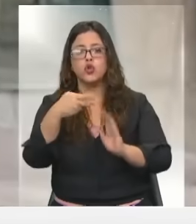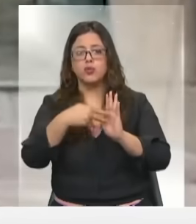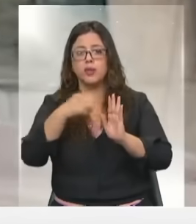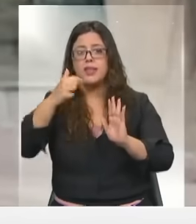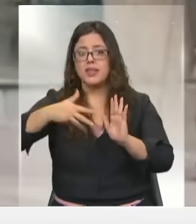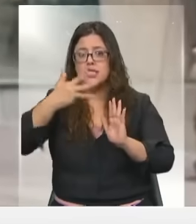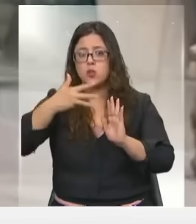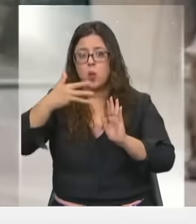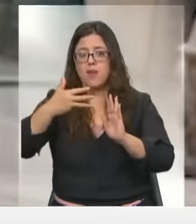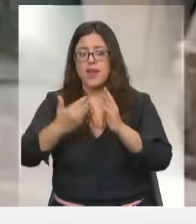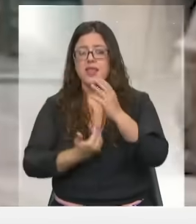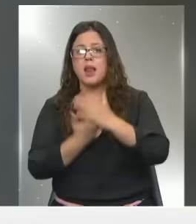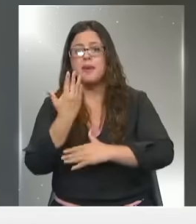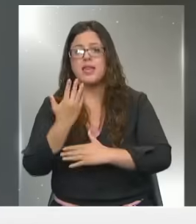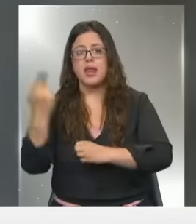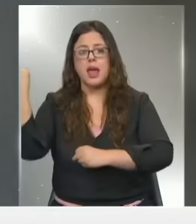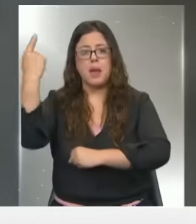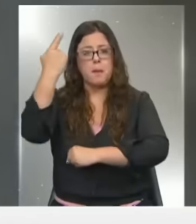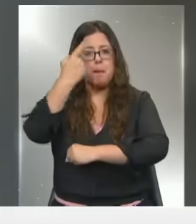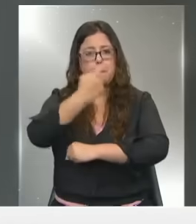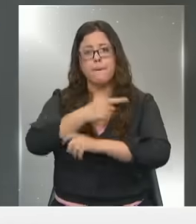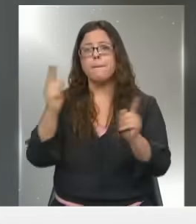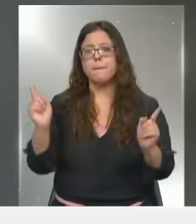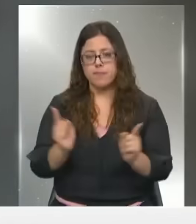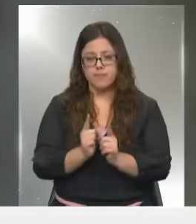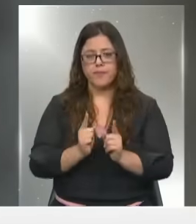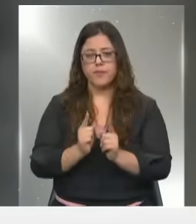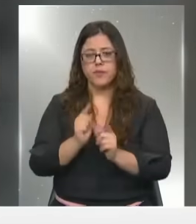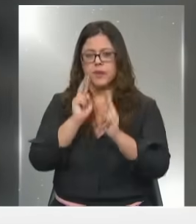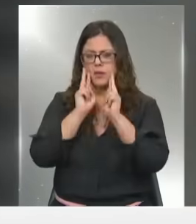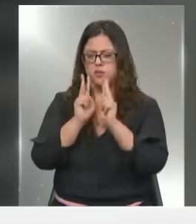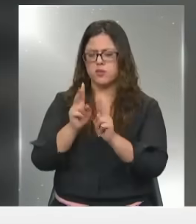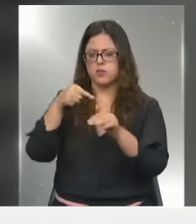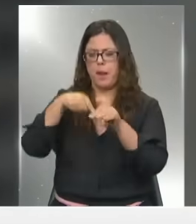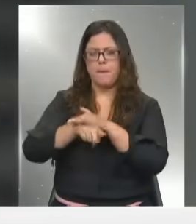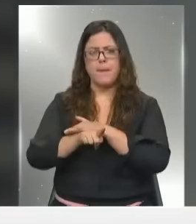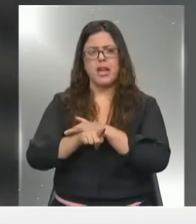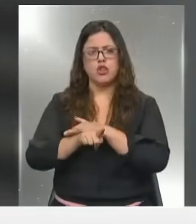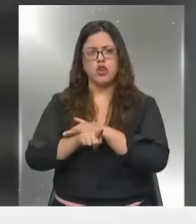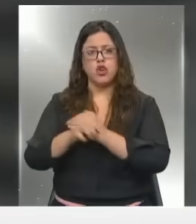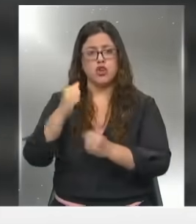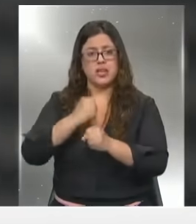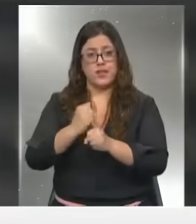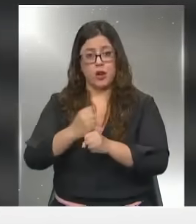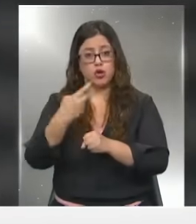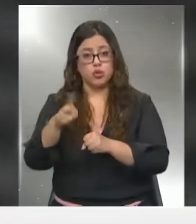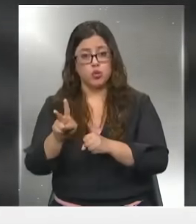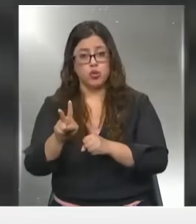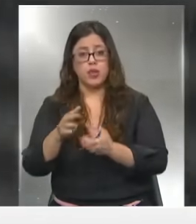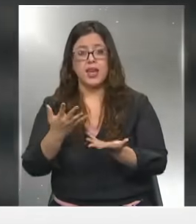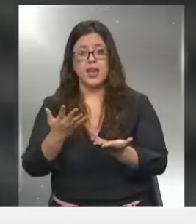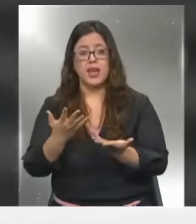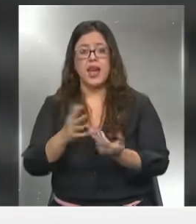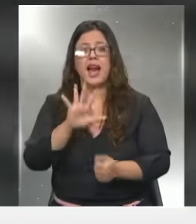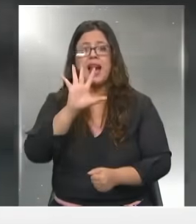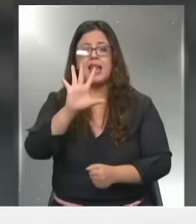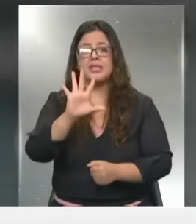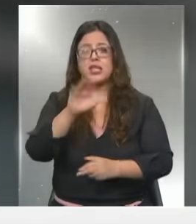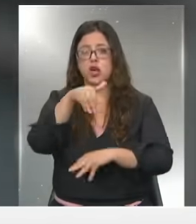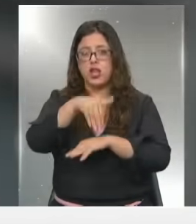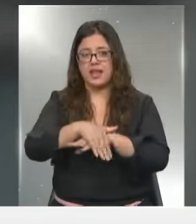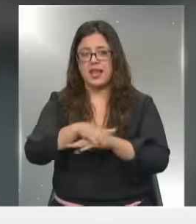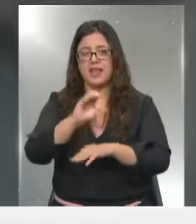8:19. Su jornada fue más breve. Lo registramos ingresando al metro desde su trabajo a las